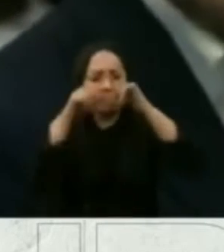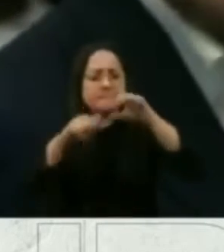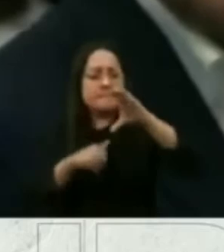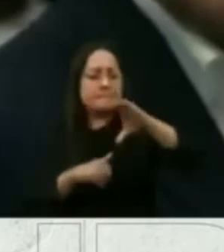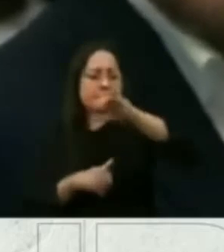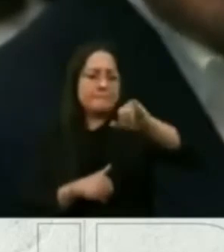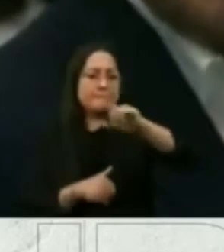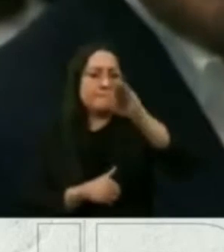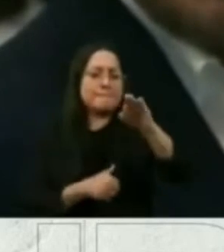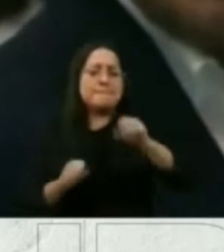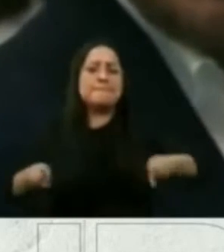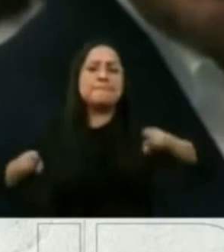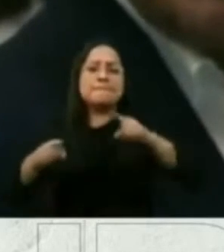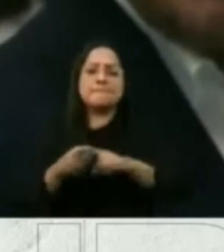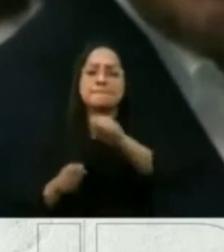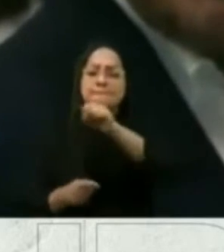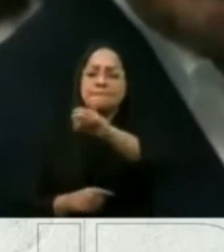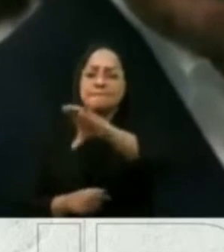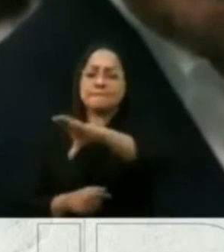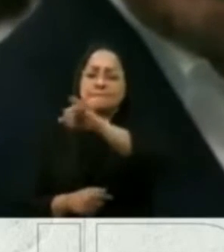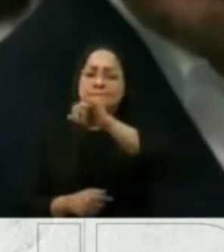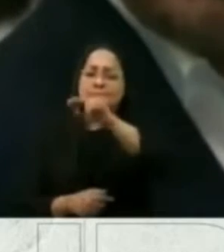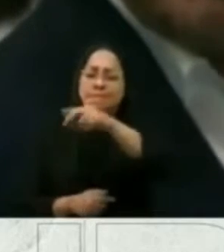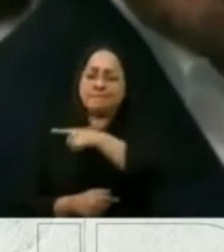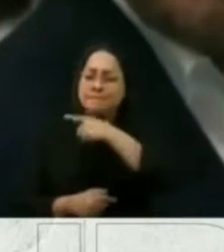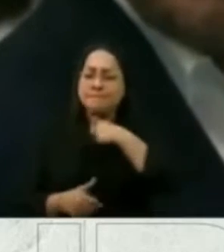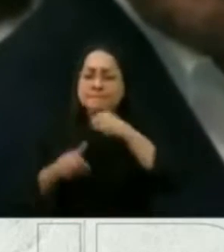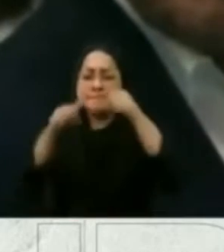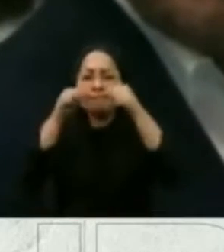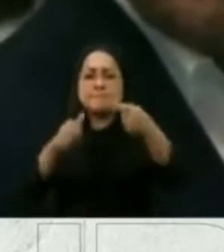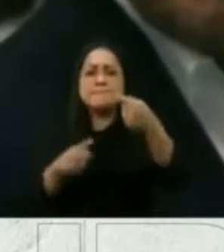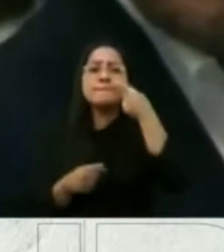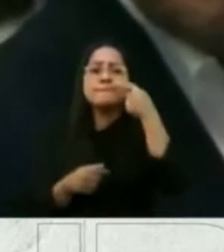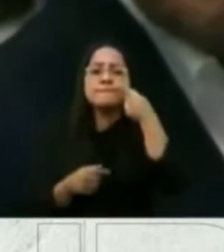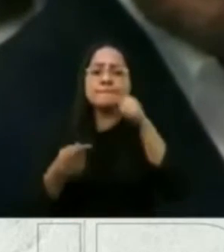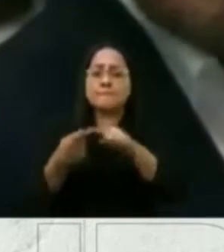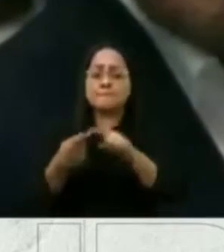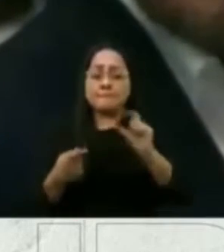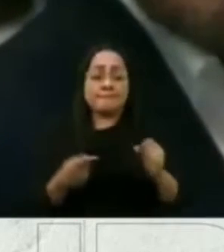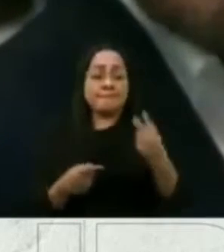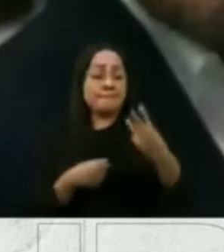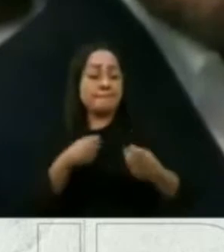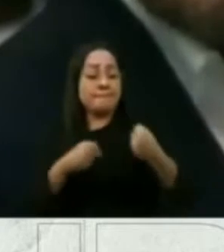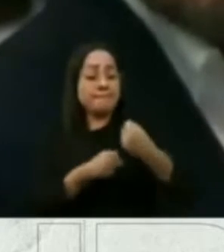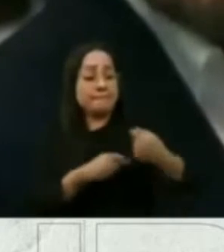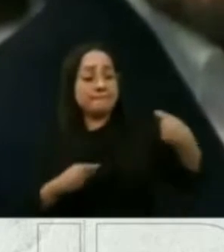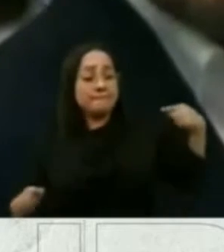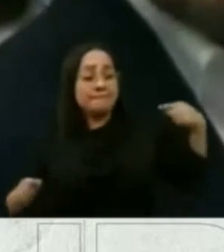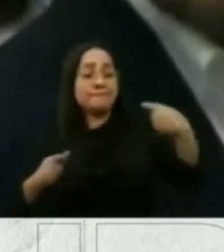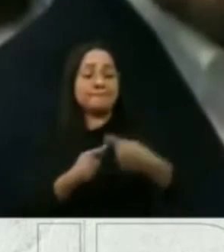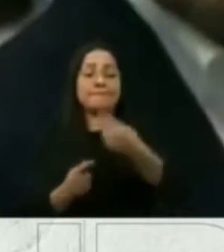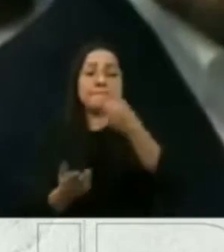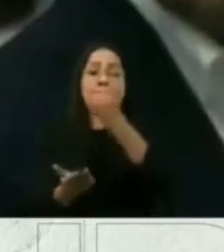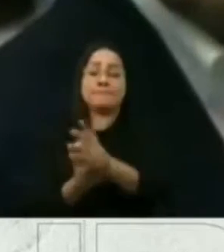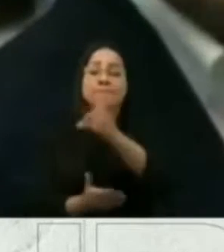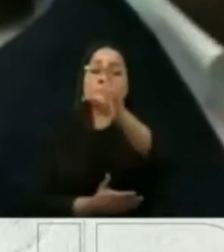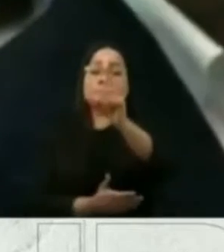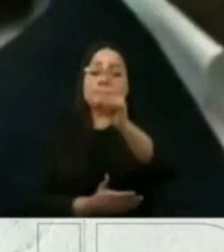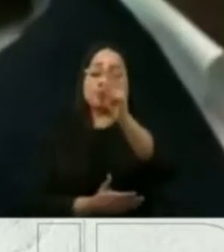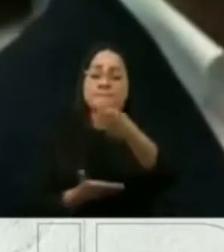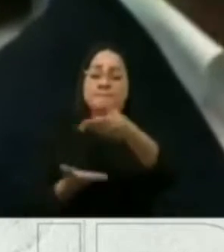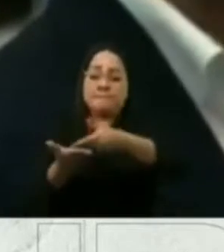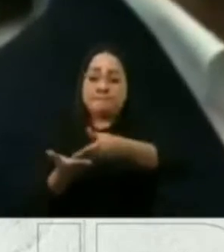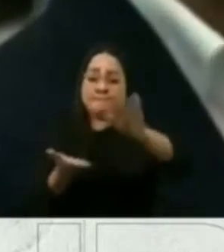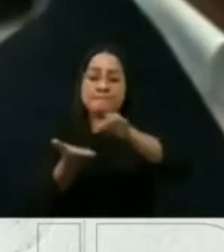y el Tribunal Pleno de la Suprema Corte de Justicia de la Nación. En 23 años, solo 30 juzgadores han